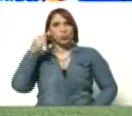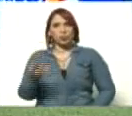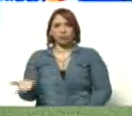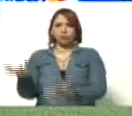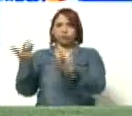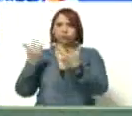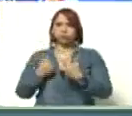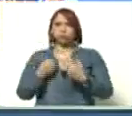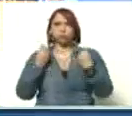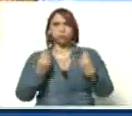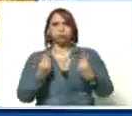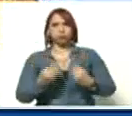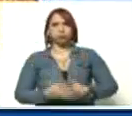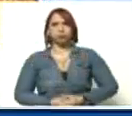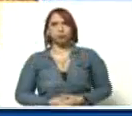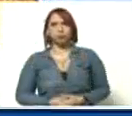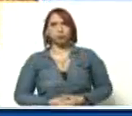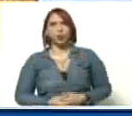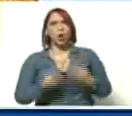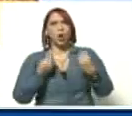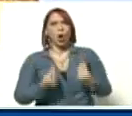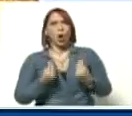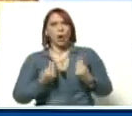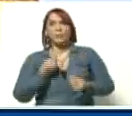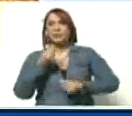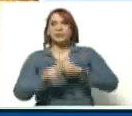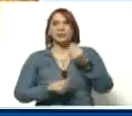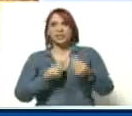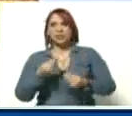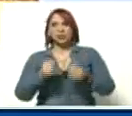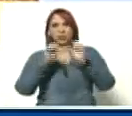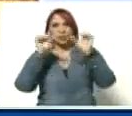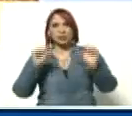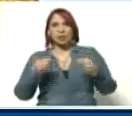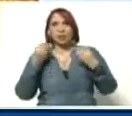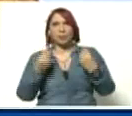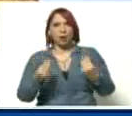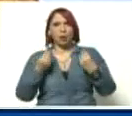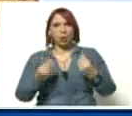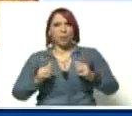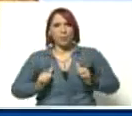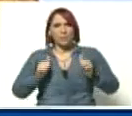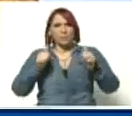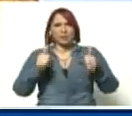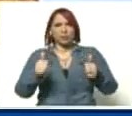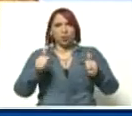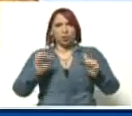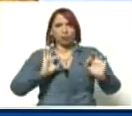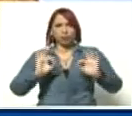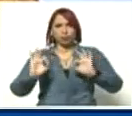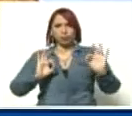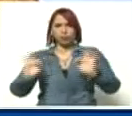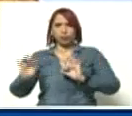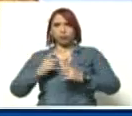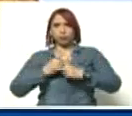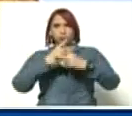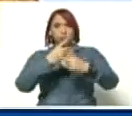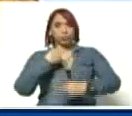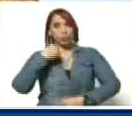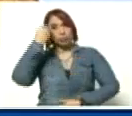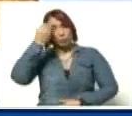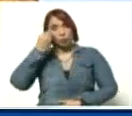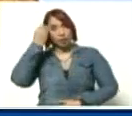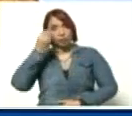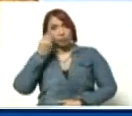cómo se hizo este sistema, de cómo empezó con la preparación vocacional. Yo recuerdo